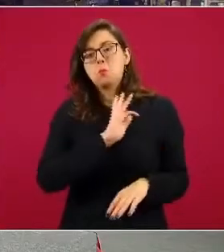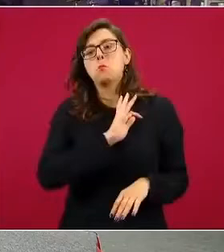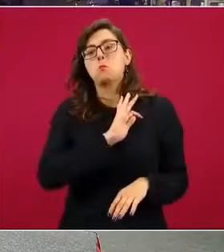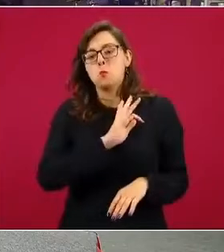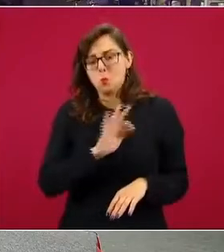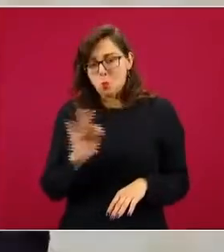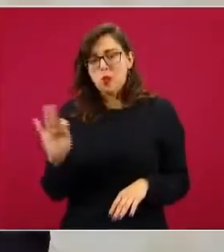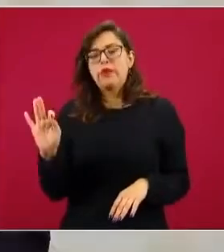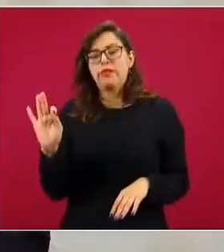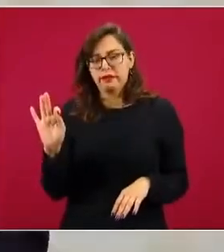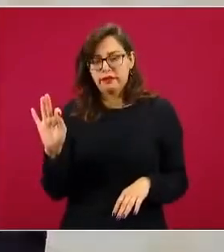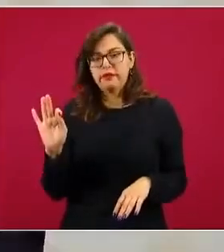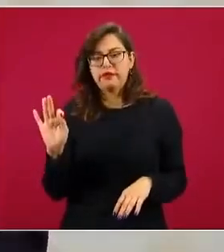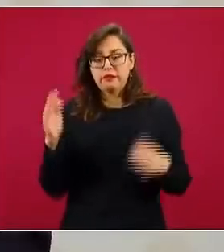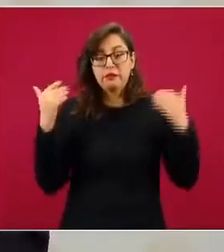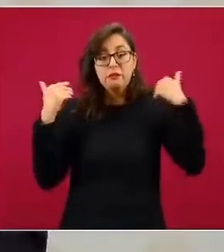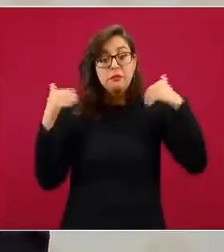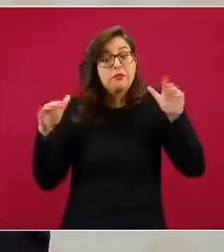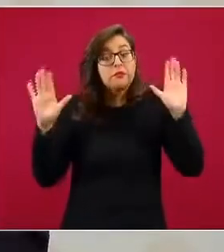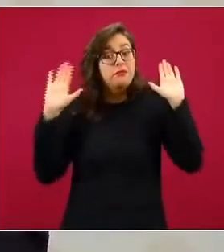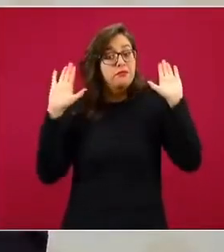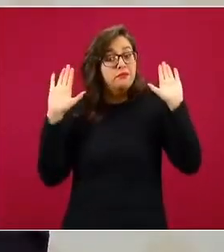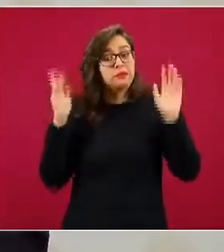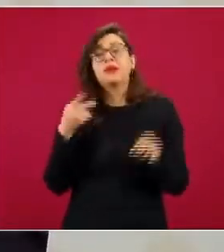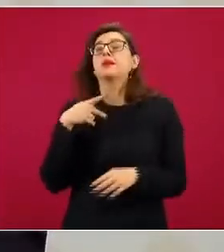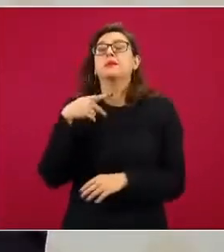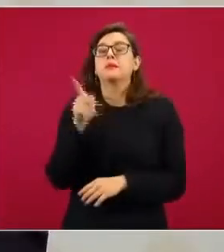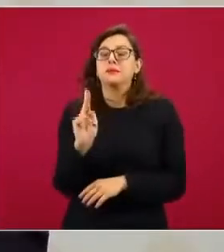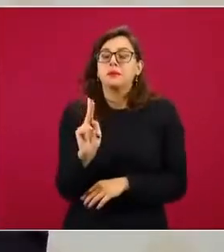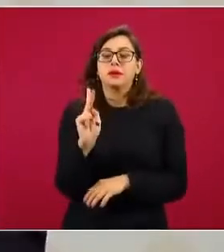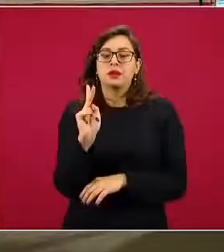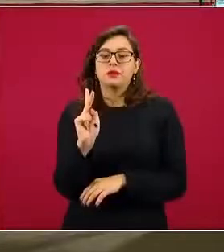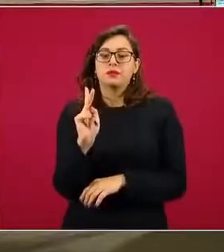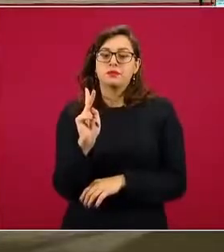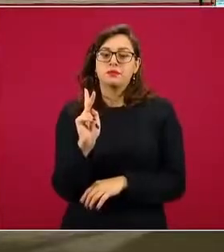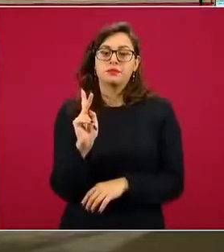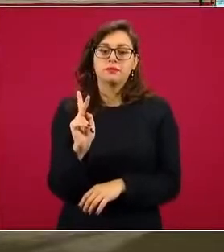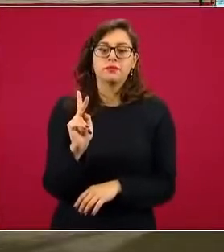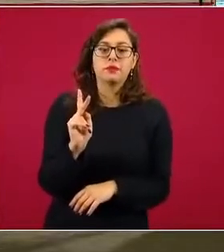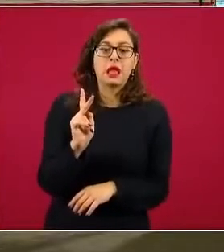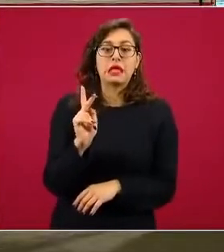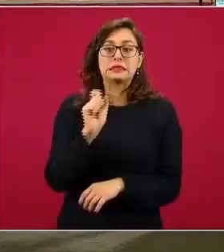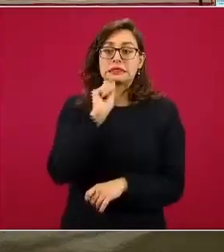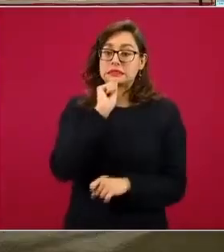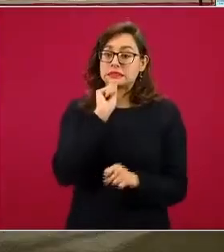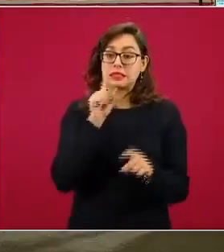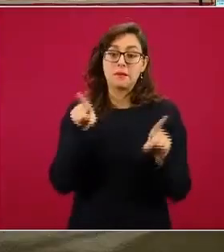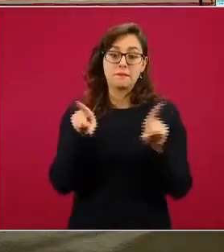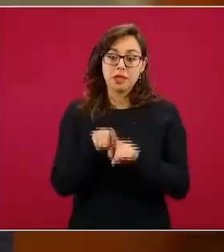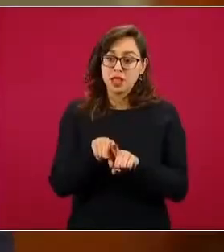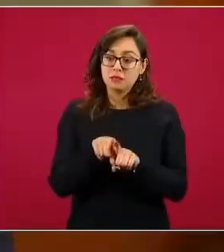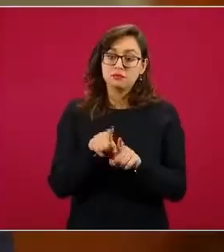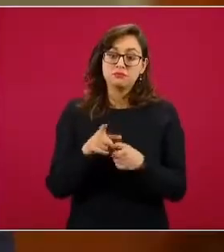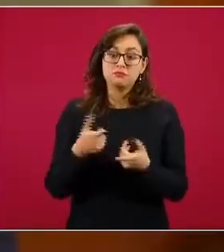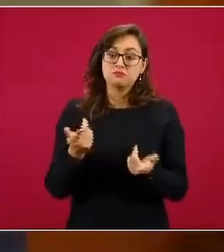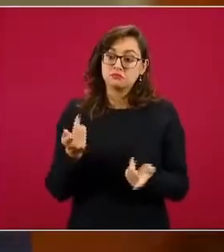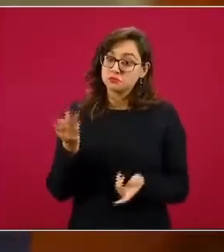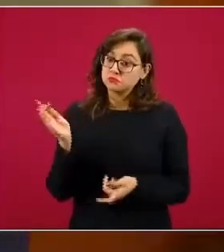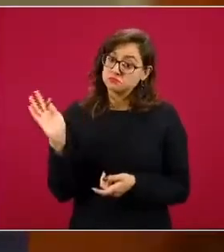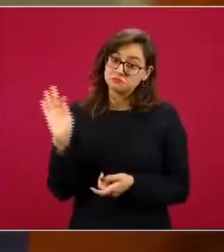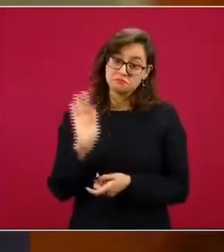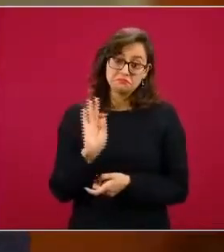pudiera llegar a hacer. Sin embargo, no hay que perder de vista que también así lo hemos comentado,